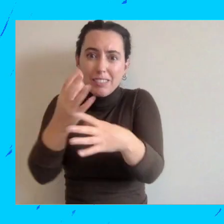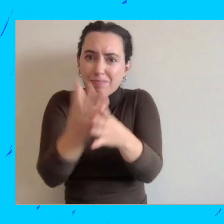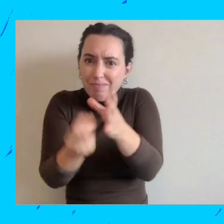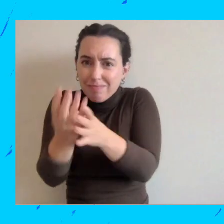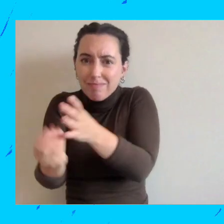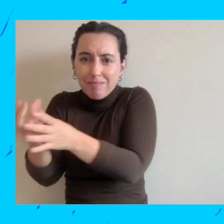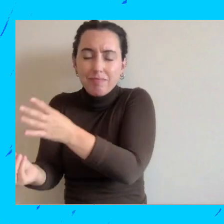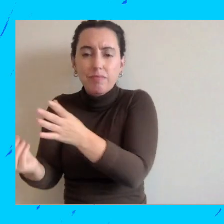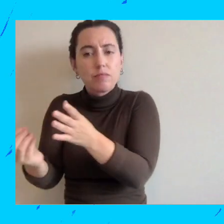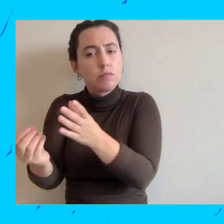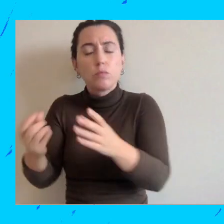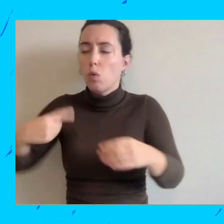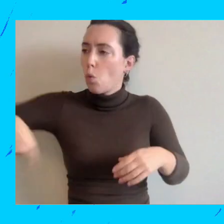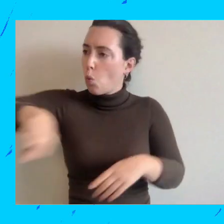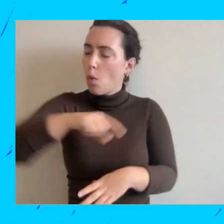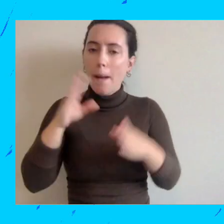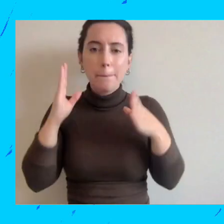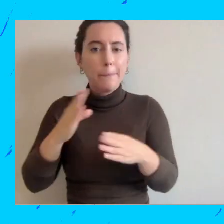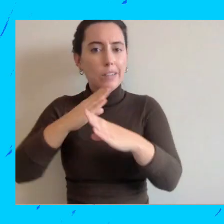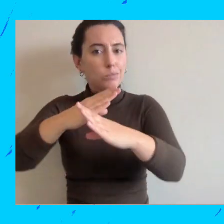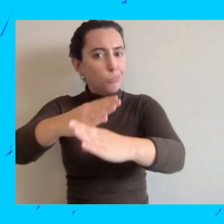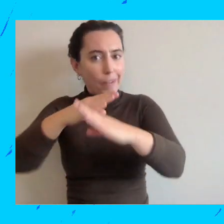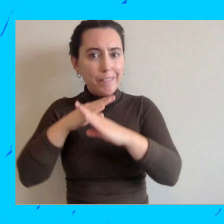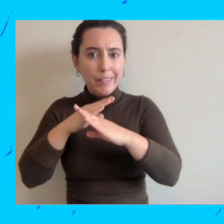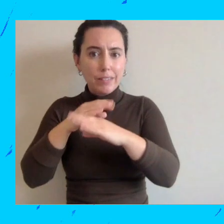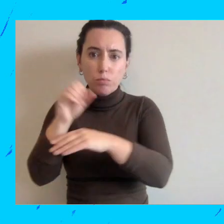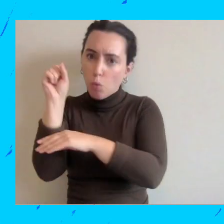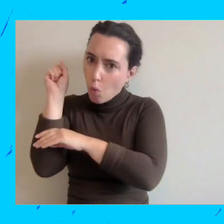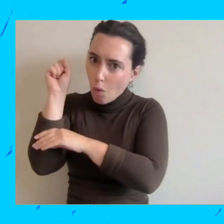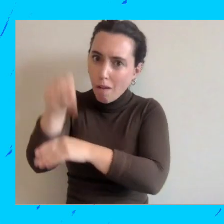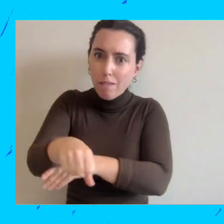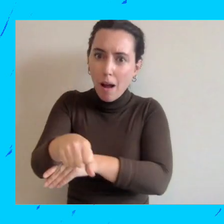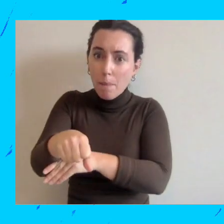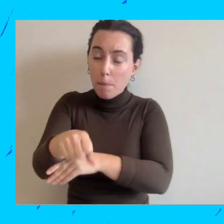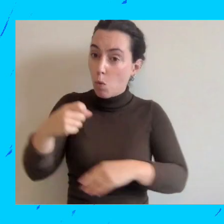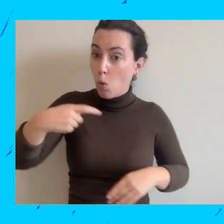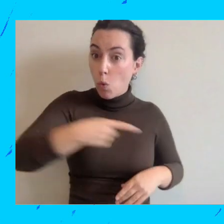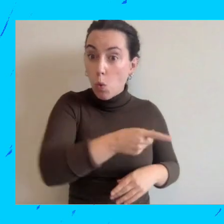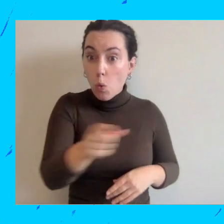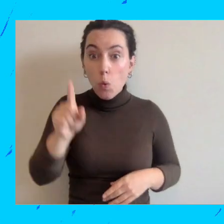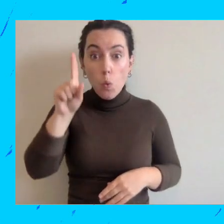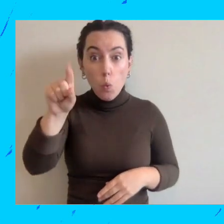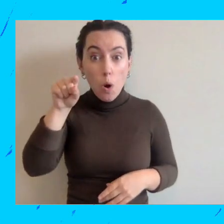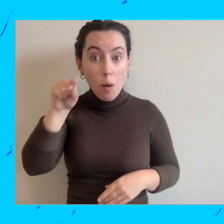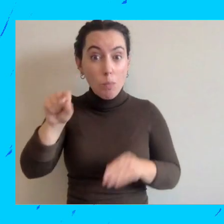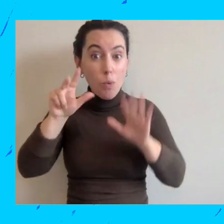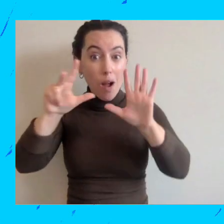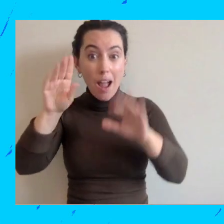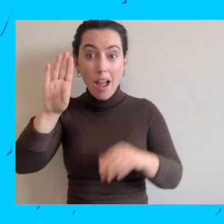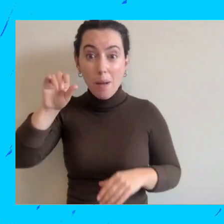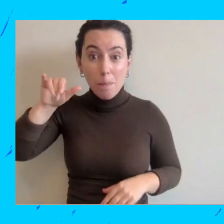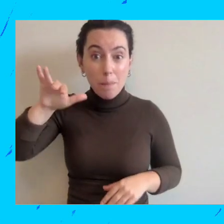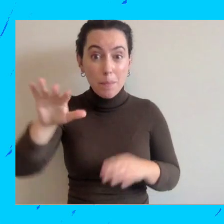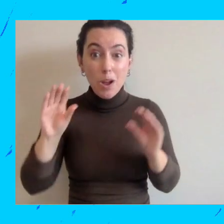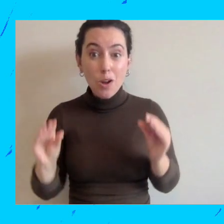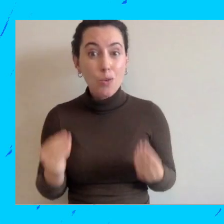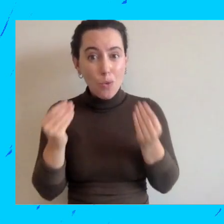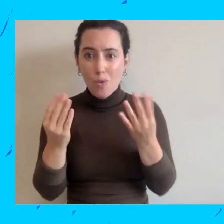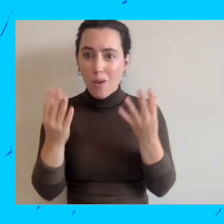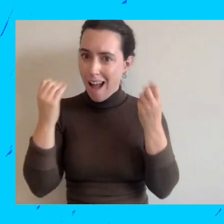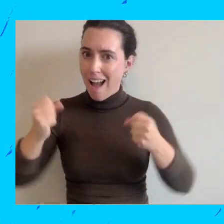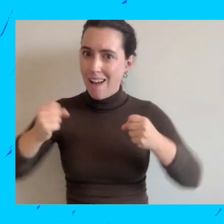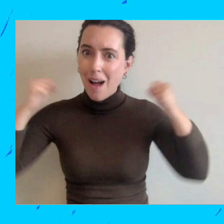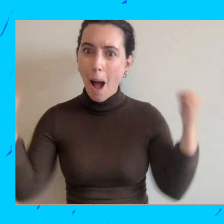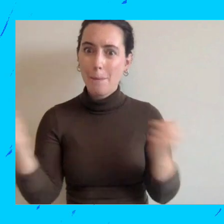happen. Imagine what you, 1.8 billion young people, can do. Thank you.